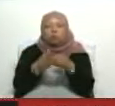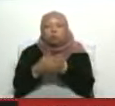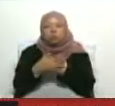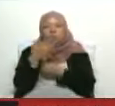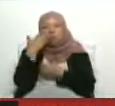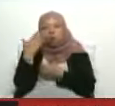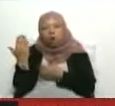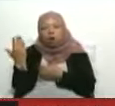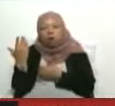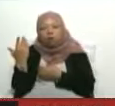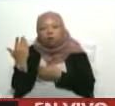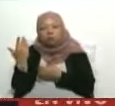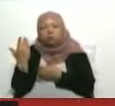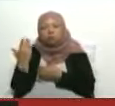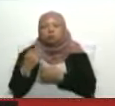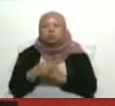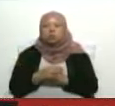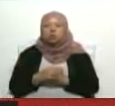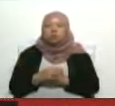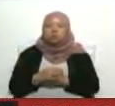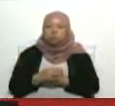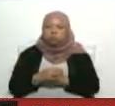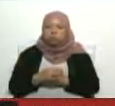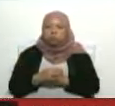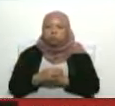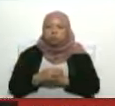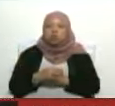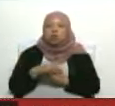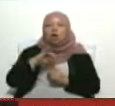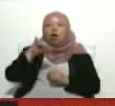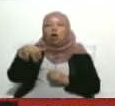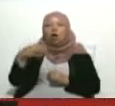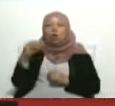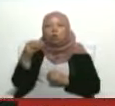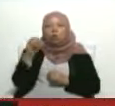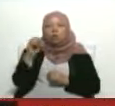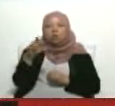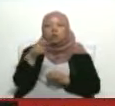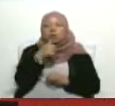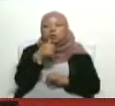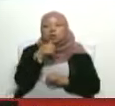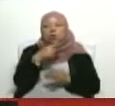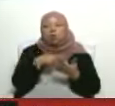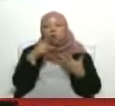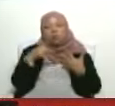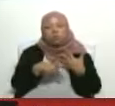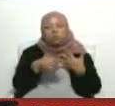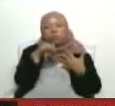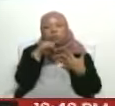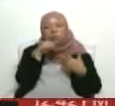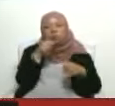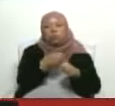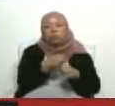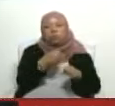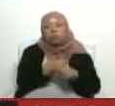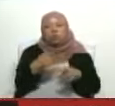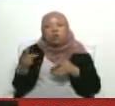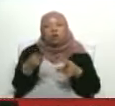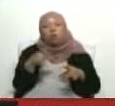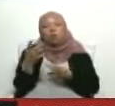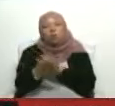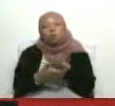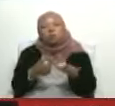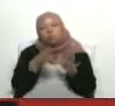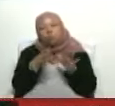Viñeta. Allí aparece José Gregorio Montiel, quien en el plan magnicida le tocaba organizar